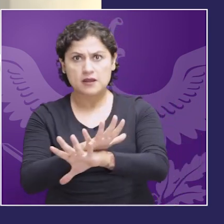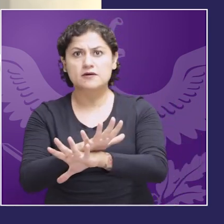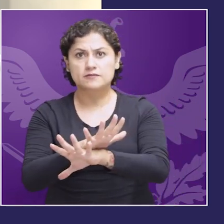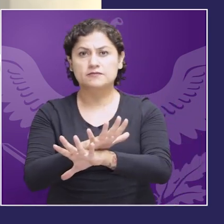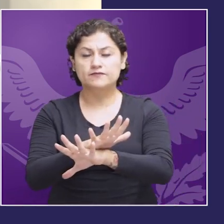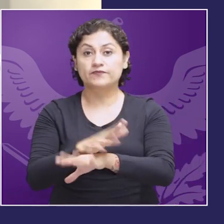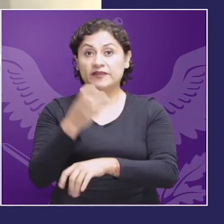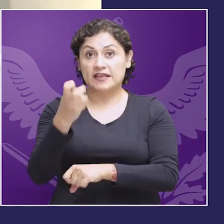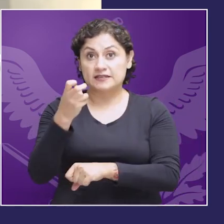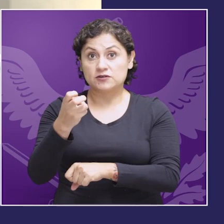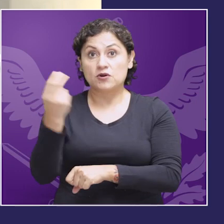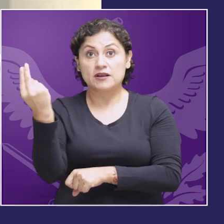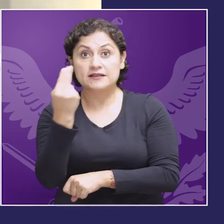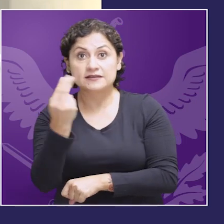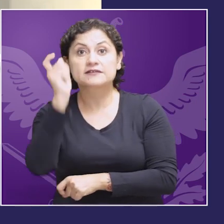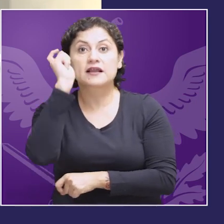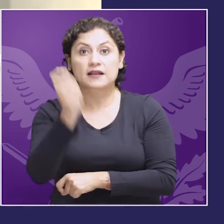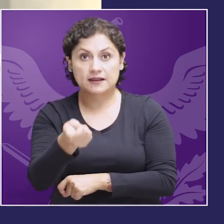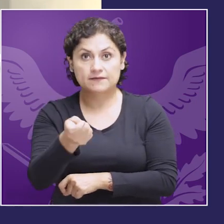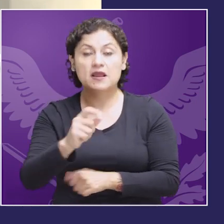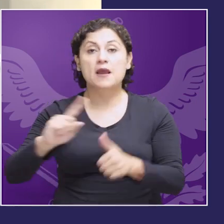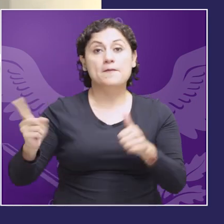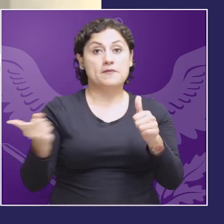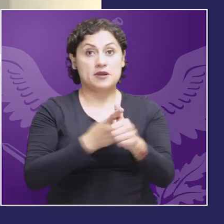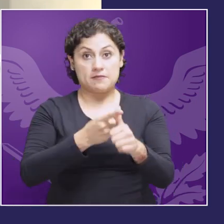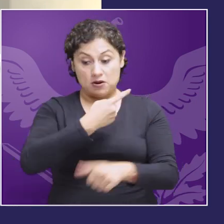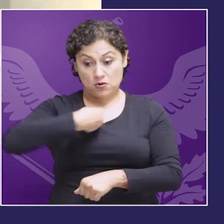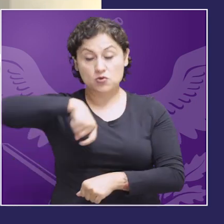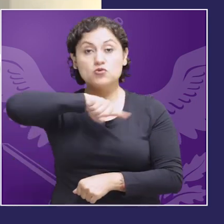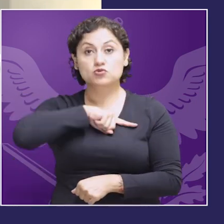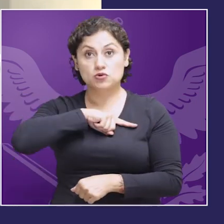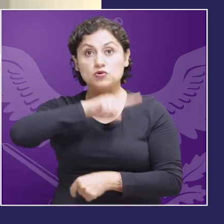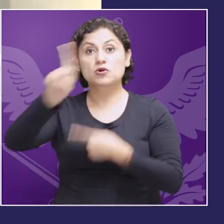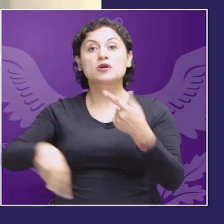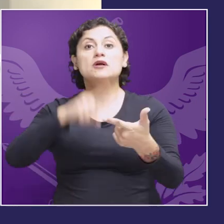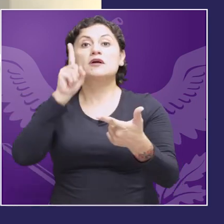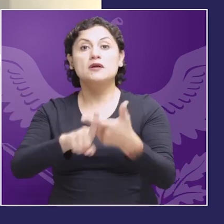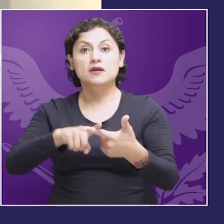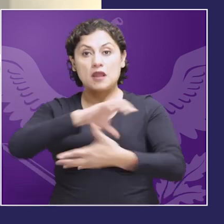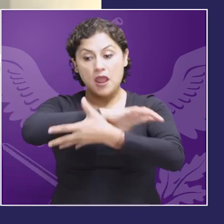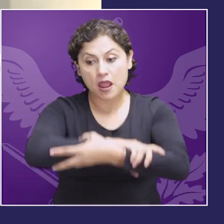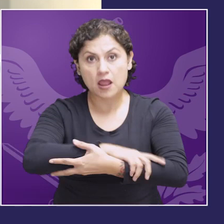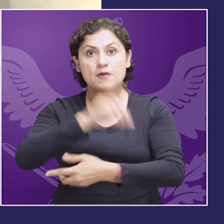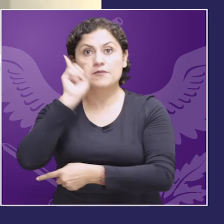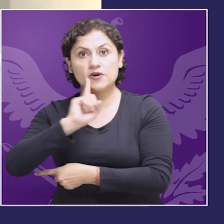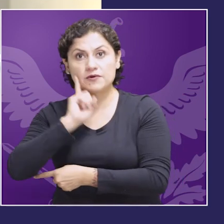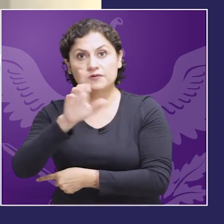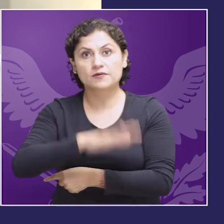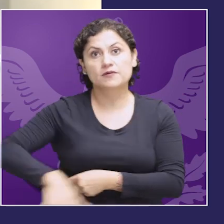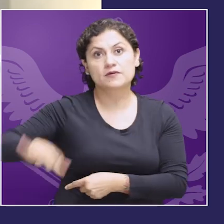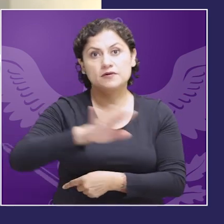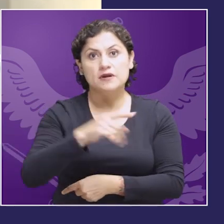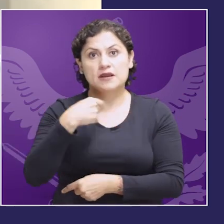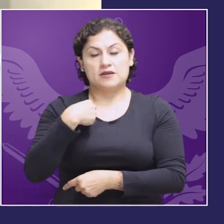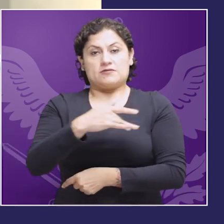una estrategia de transformación que requiere eso, que primero que estemos muchos,